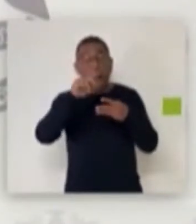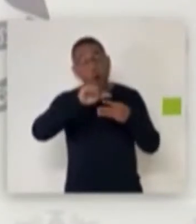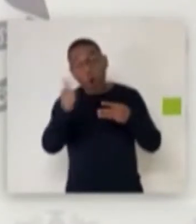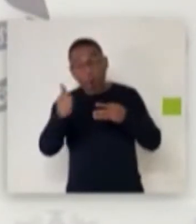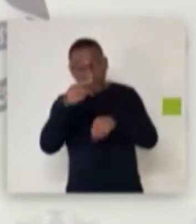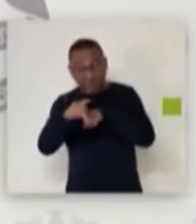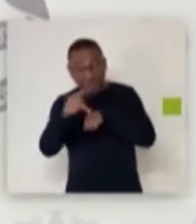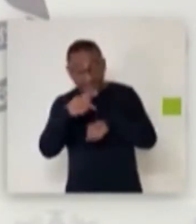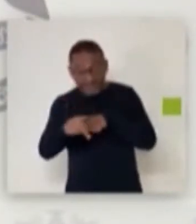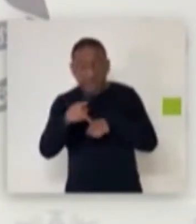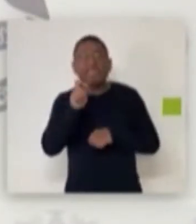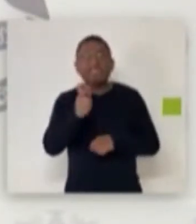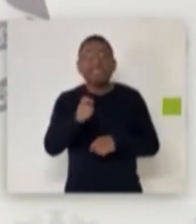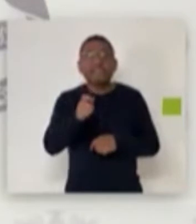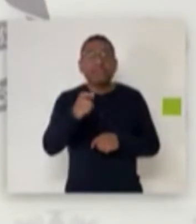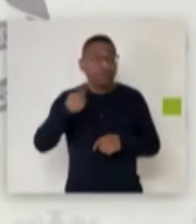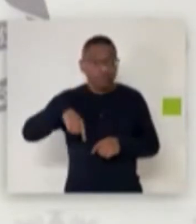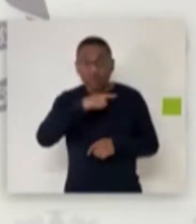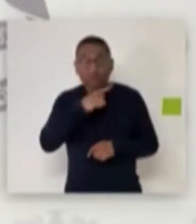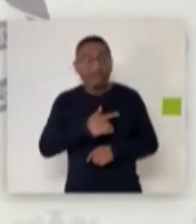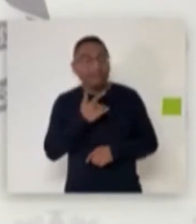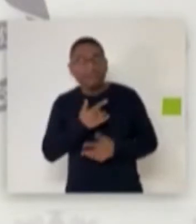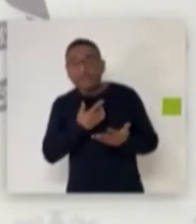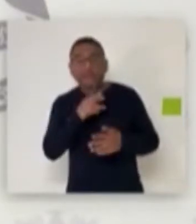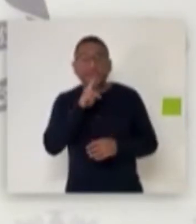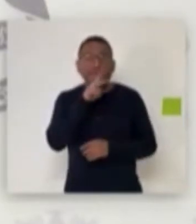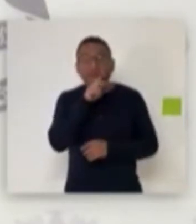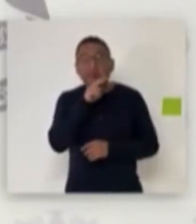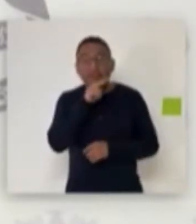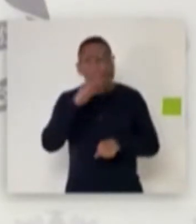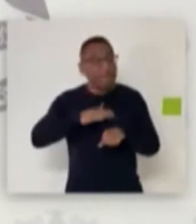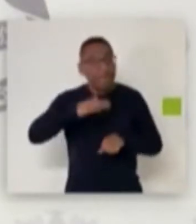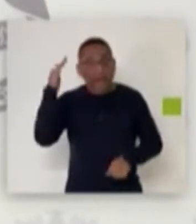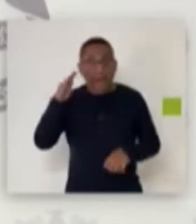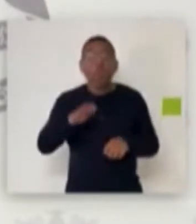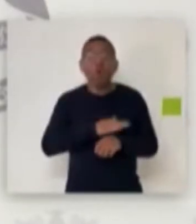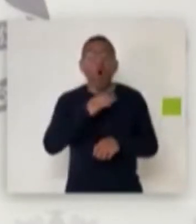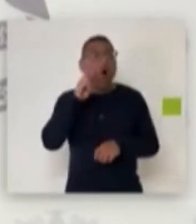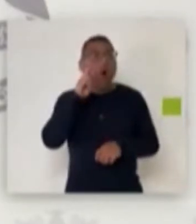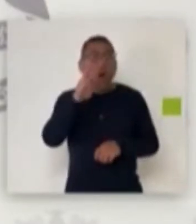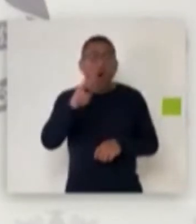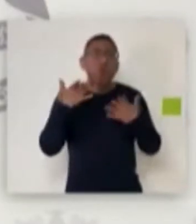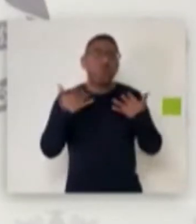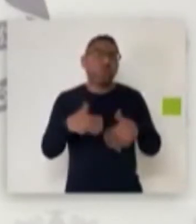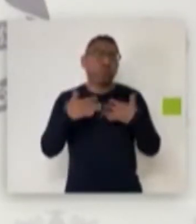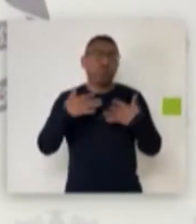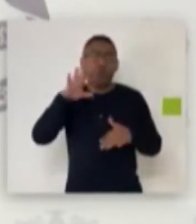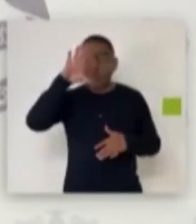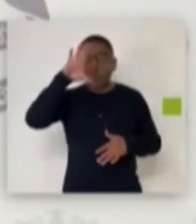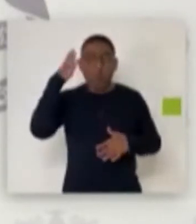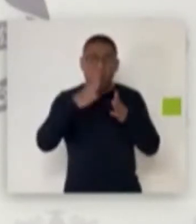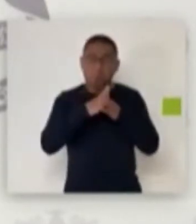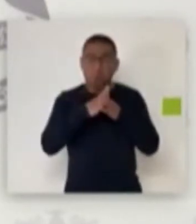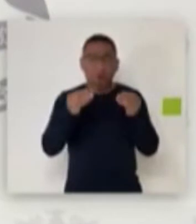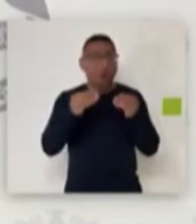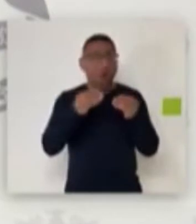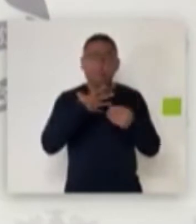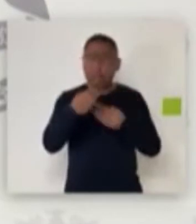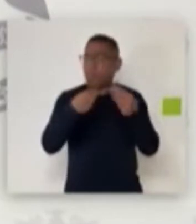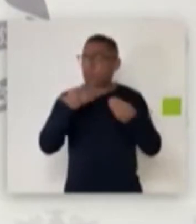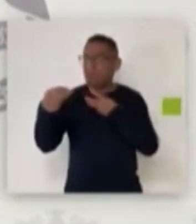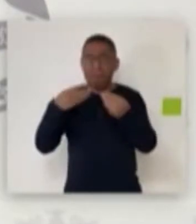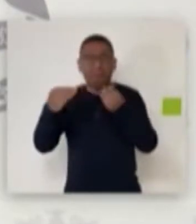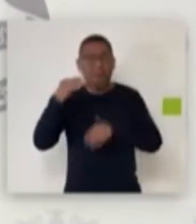representan una gran preocupación, entre otras cosas, por la velocidad con la que se